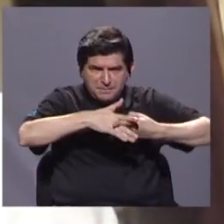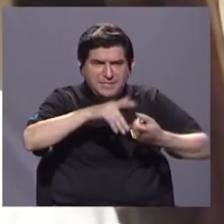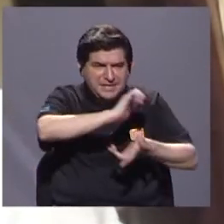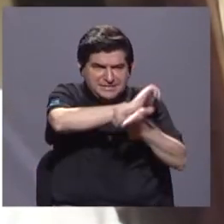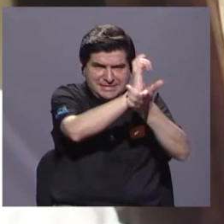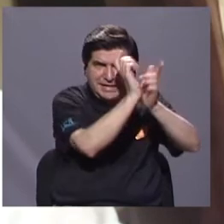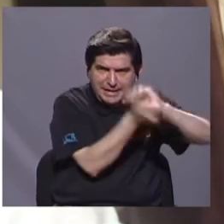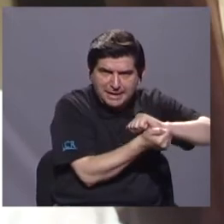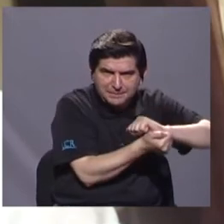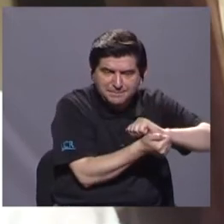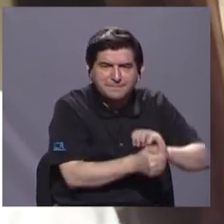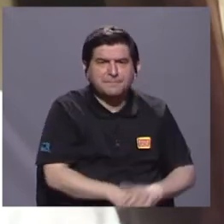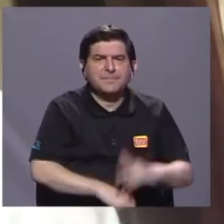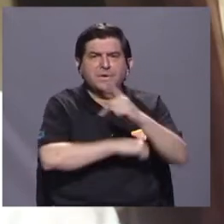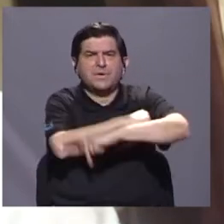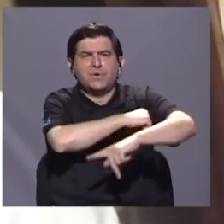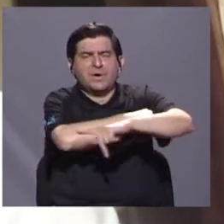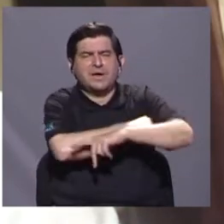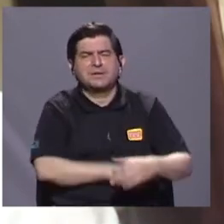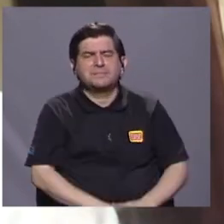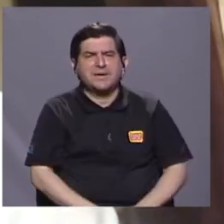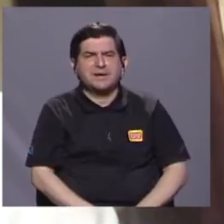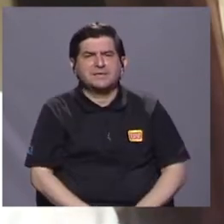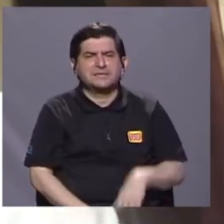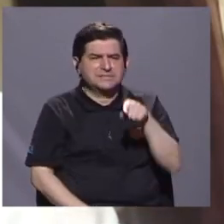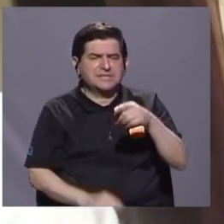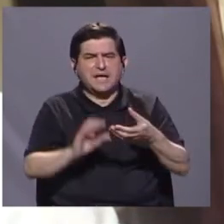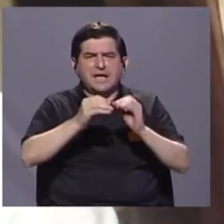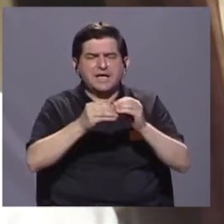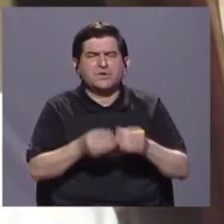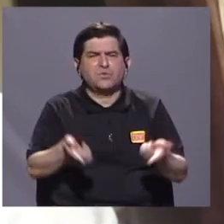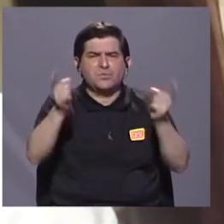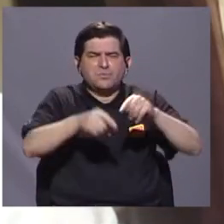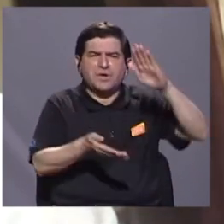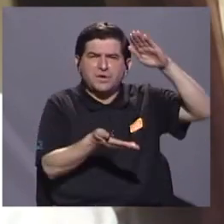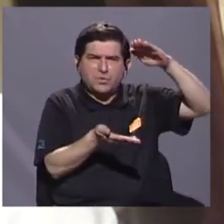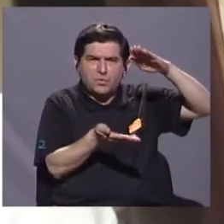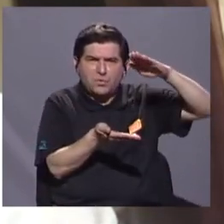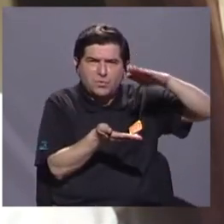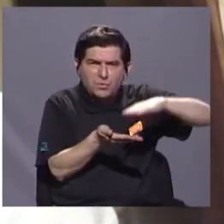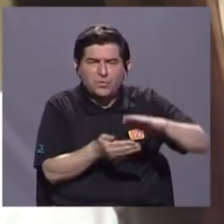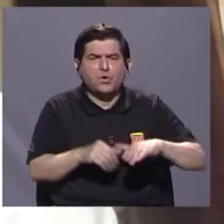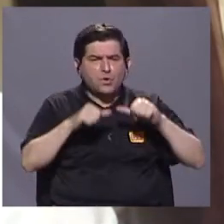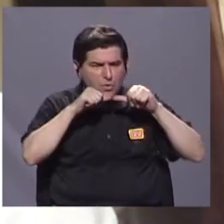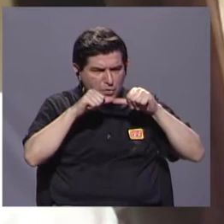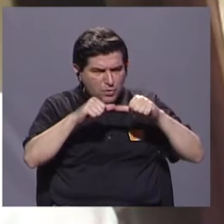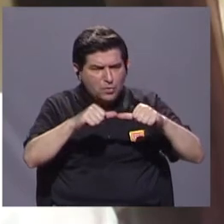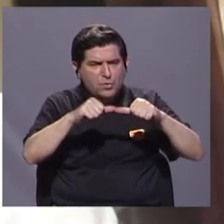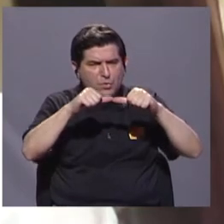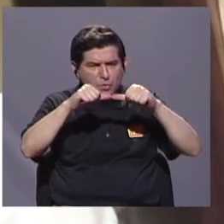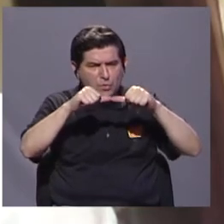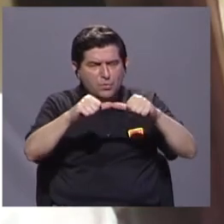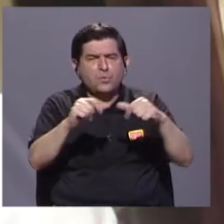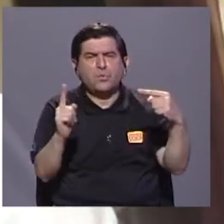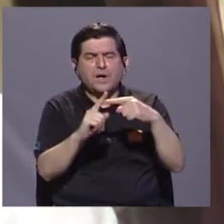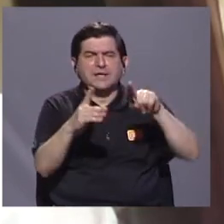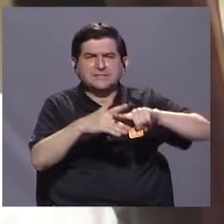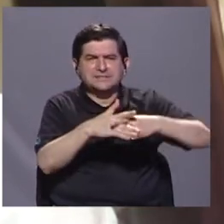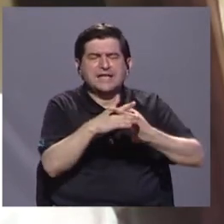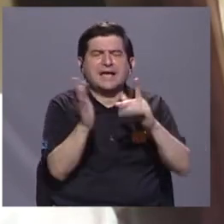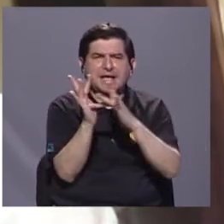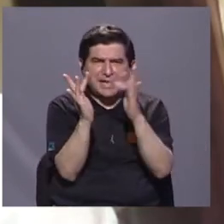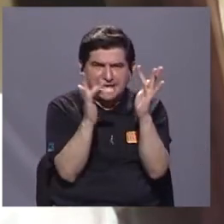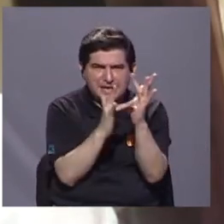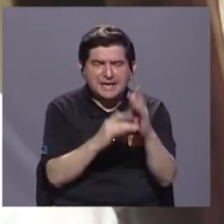cambio, el país empieza en un descenso de casos. Ese descenso de casos es sostenido hasta principios de abril